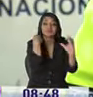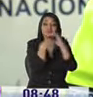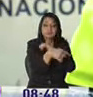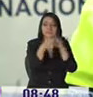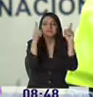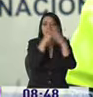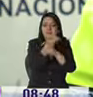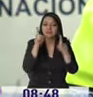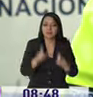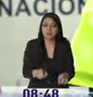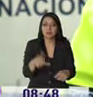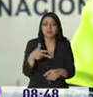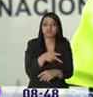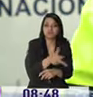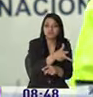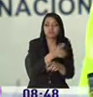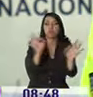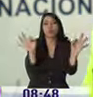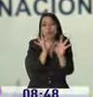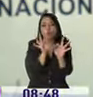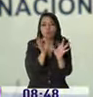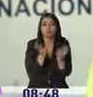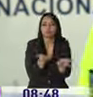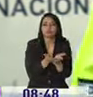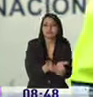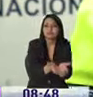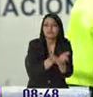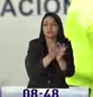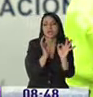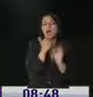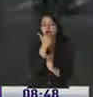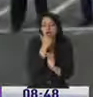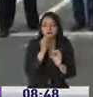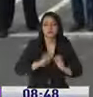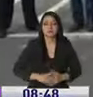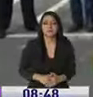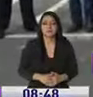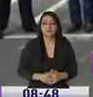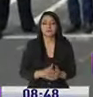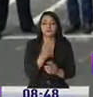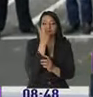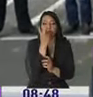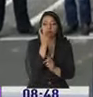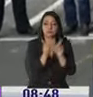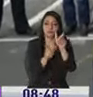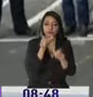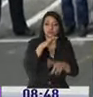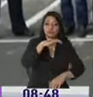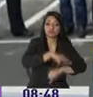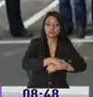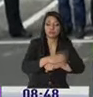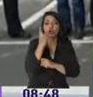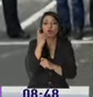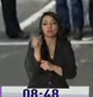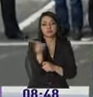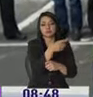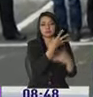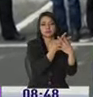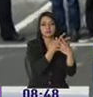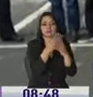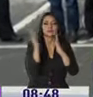transporte, o sea, el transporte de producto al de exportación. De los 12 detenidos, 11 quedaron con prisión preventiva, mientras la